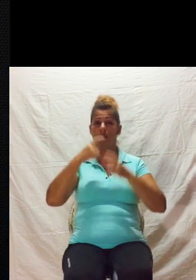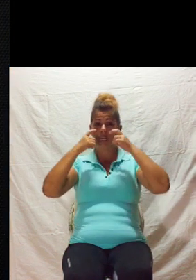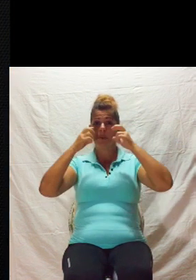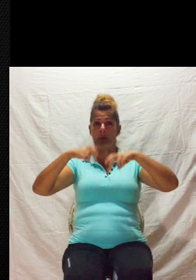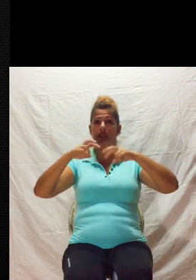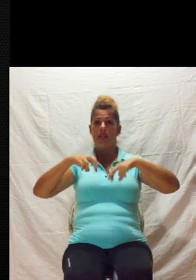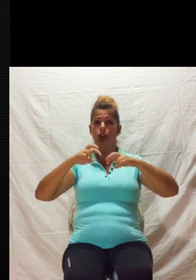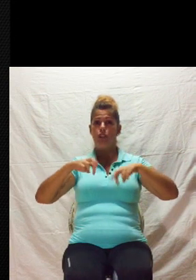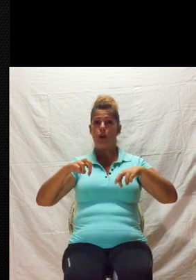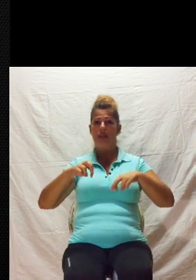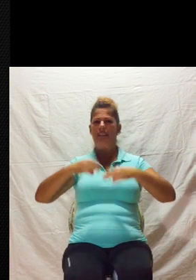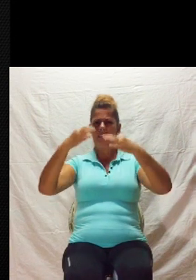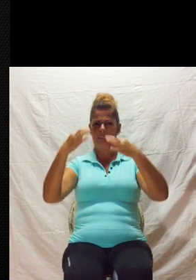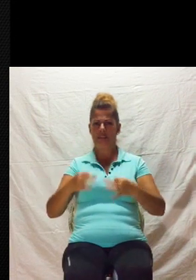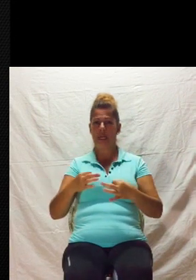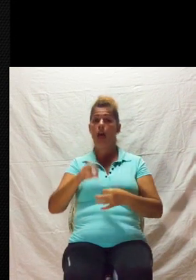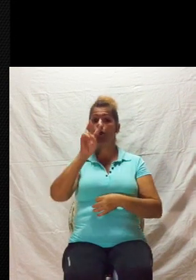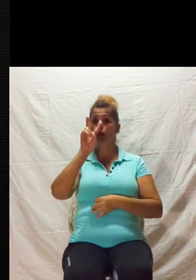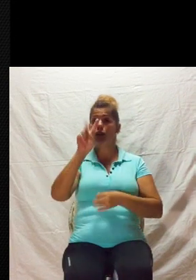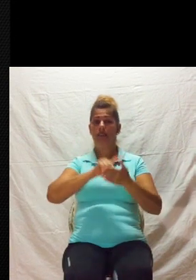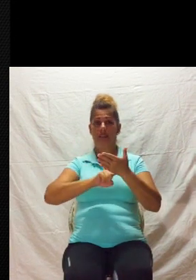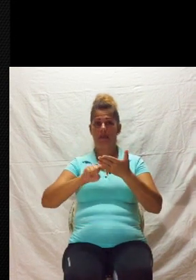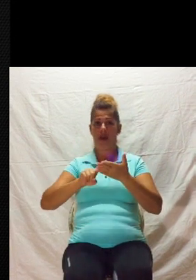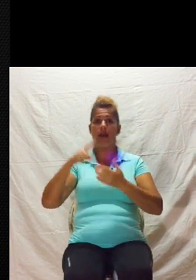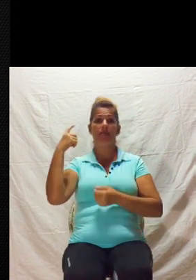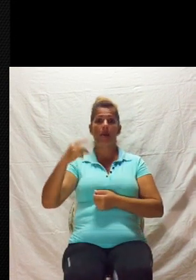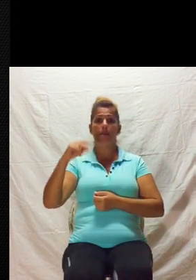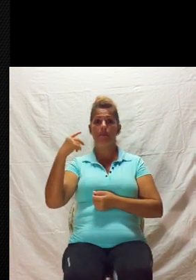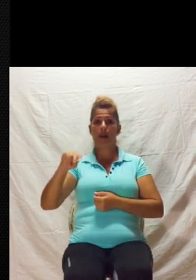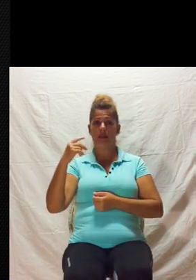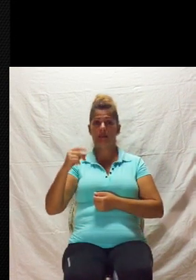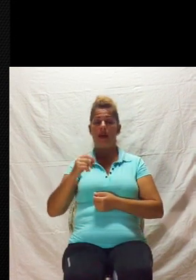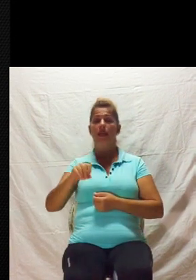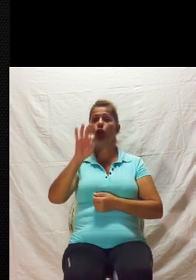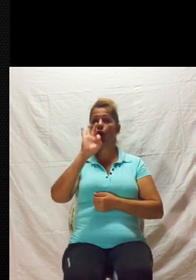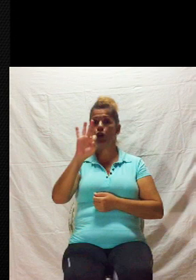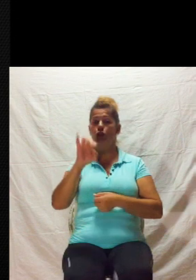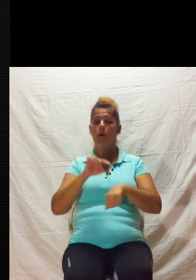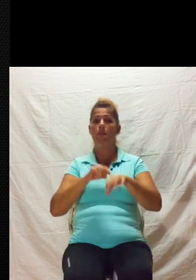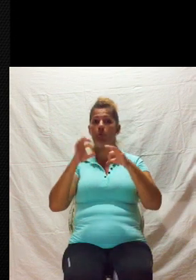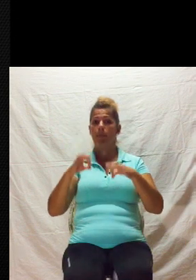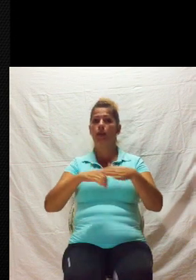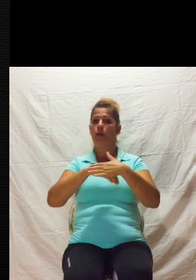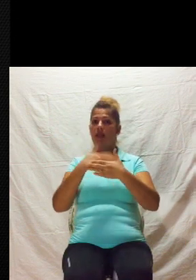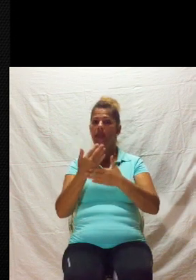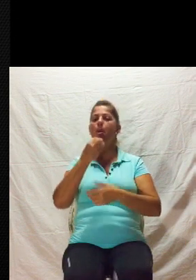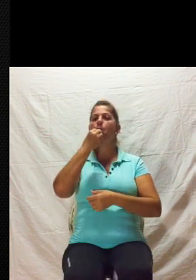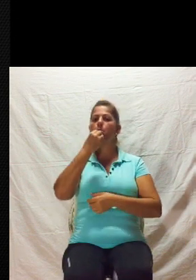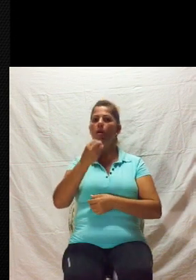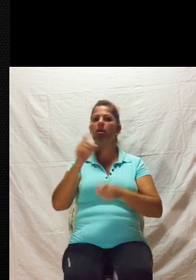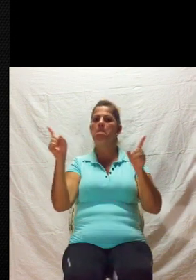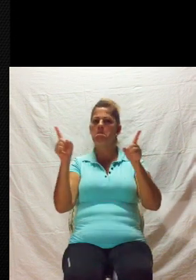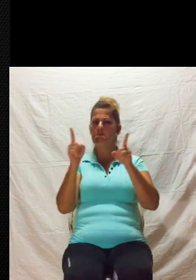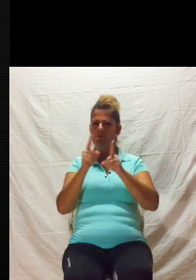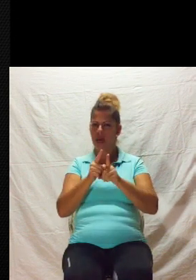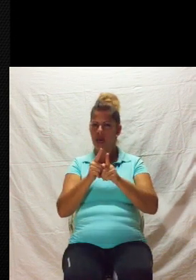Importante. Nuestras investigaciones confirman que 2 semanas de prácticas de los 8 momentos del